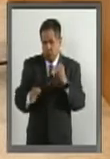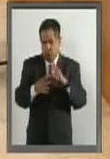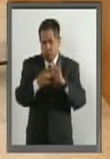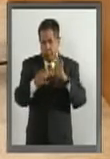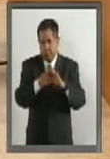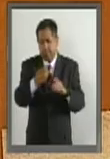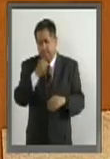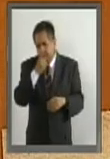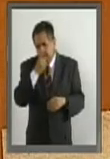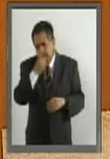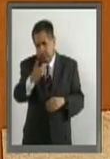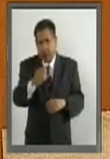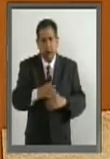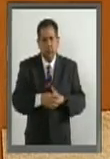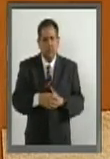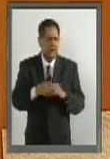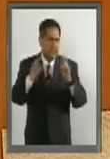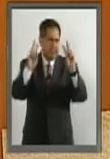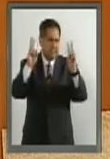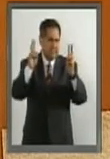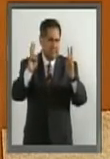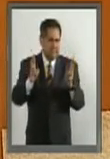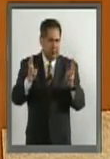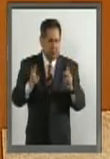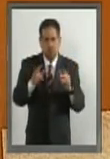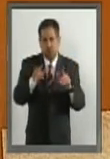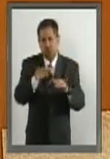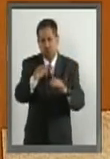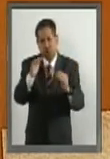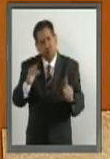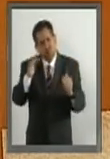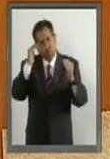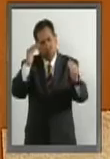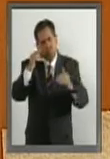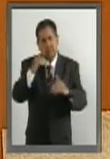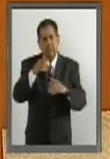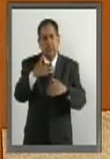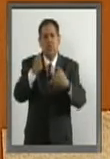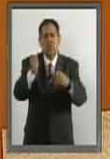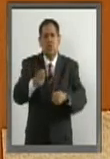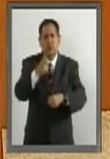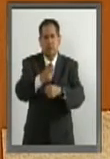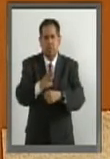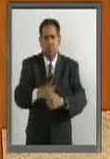tenemos temas de soberanía y seguridad.